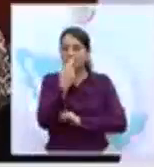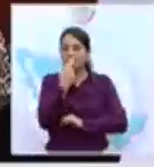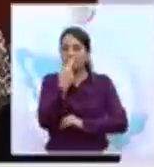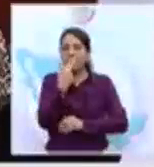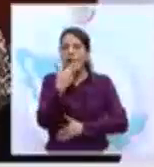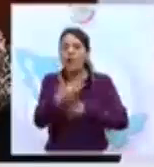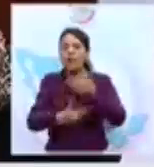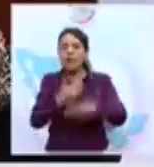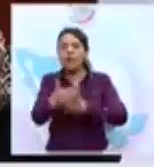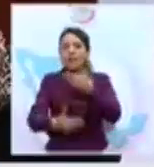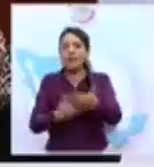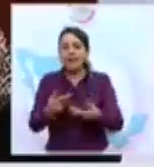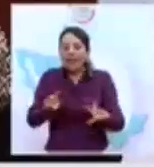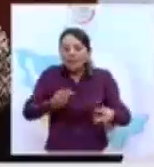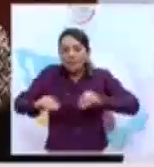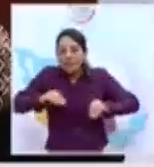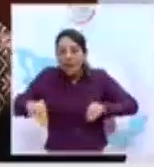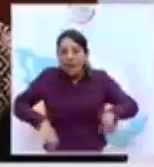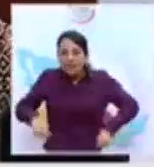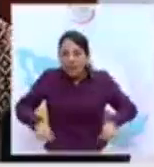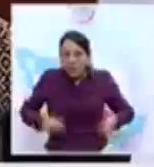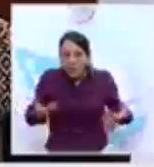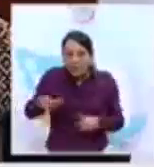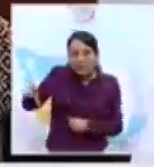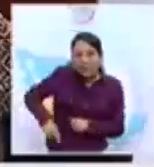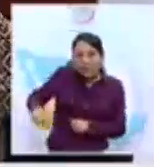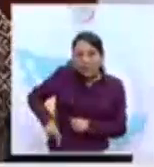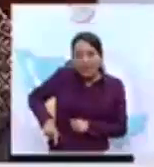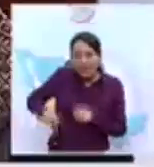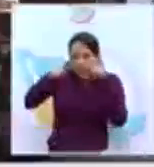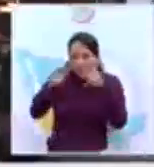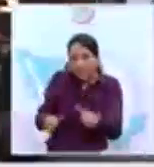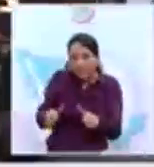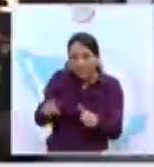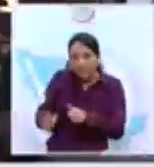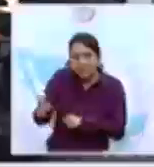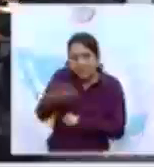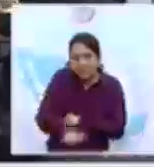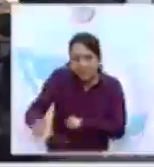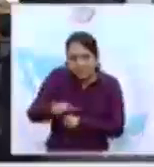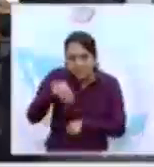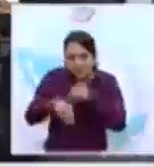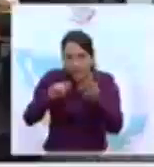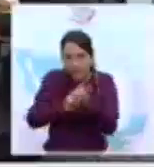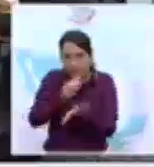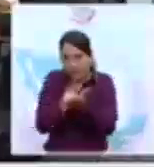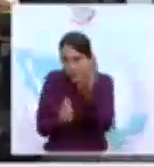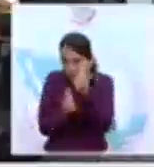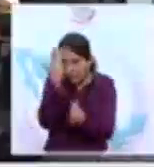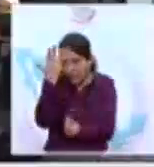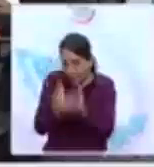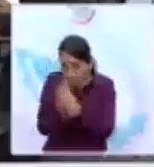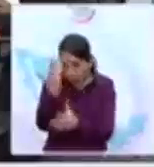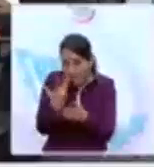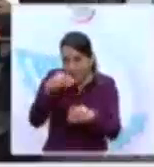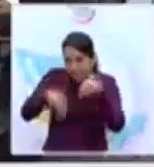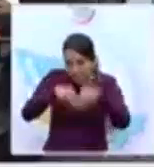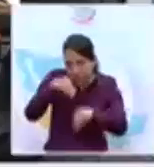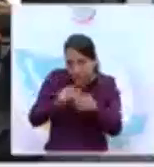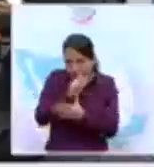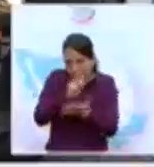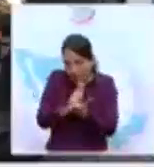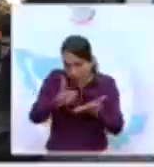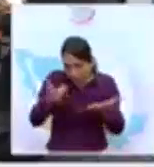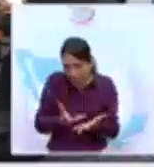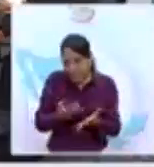la política pública. Y ahí está el reto, ¿no? Gracias. Gracias, María de Jesús. Senador, por favor. Gracias, Golpe. Bueno, en